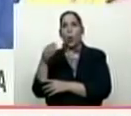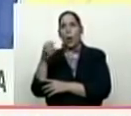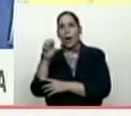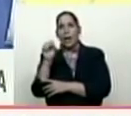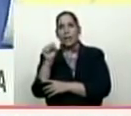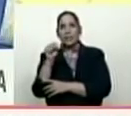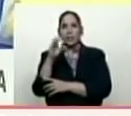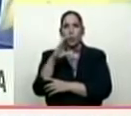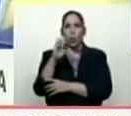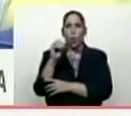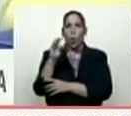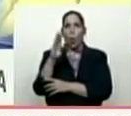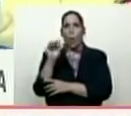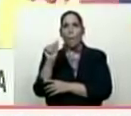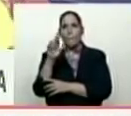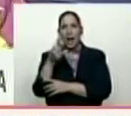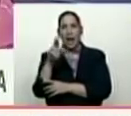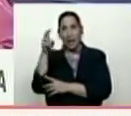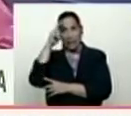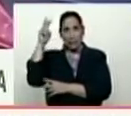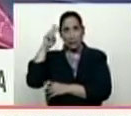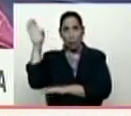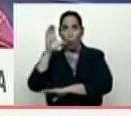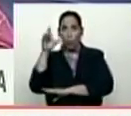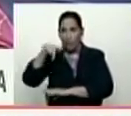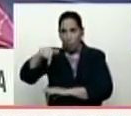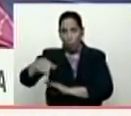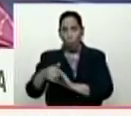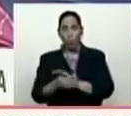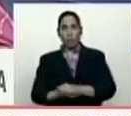El canciller colombiano, el de hoy,